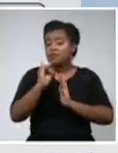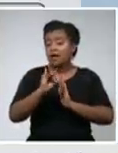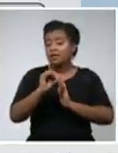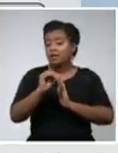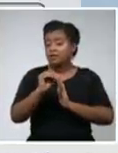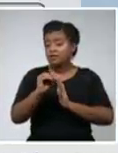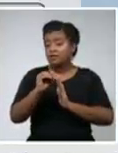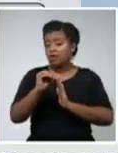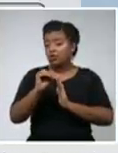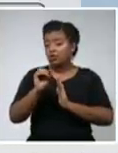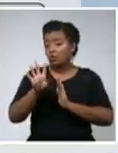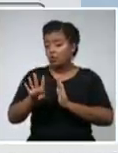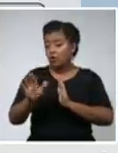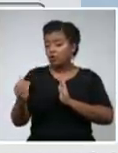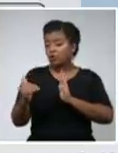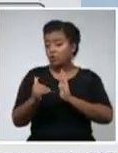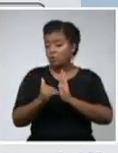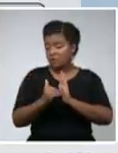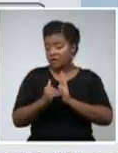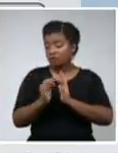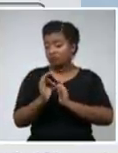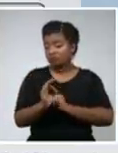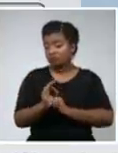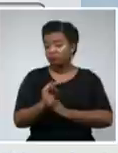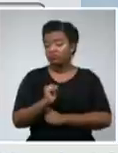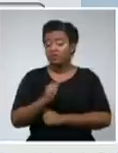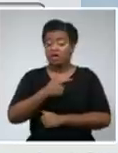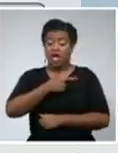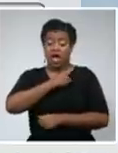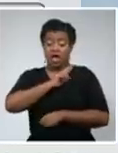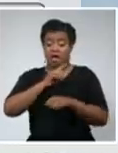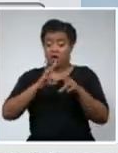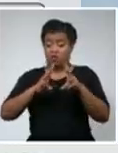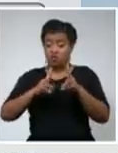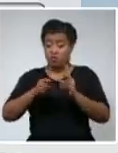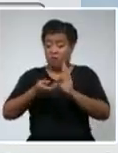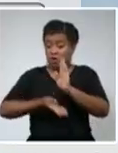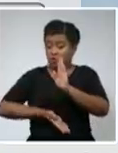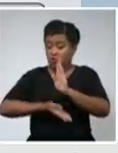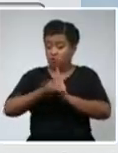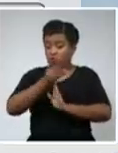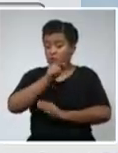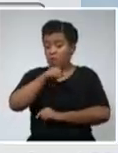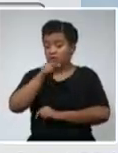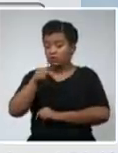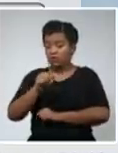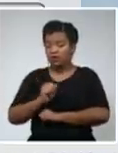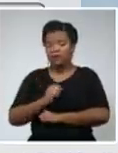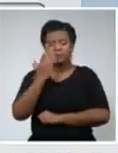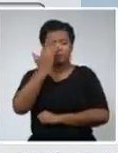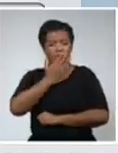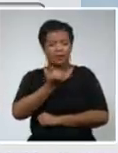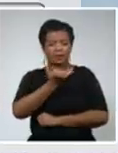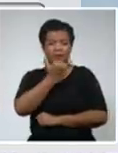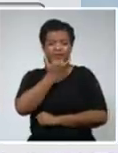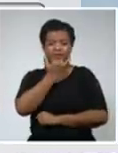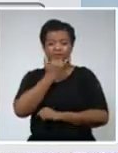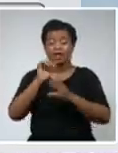10.704.342. Y ayer un número de personas activas, acumula